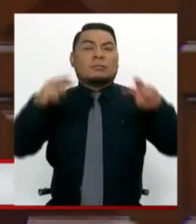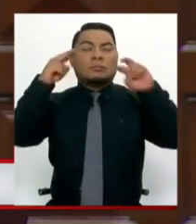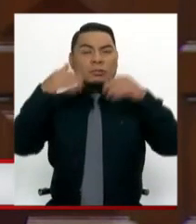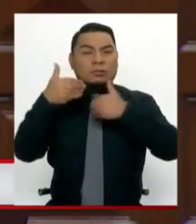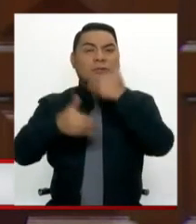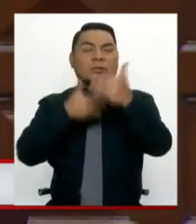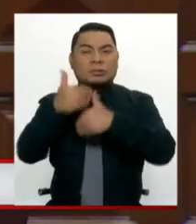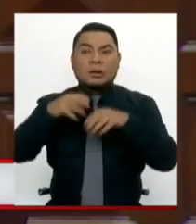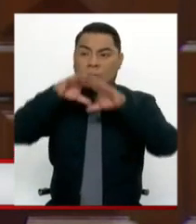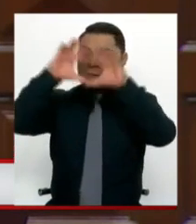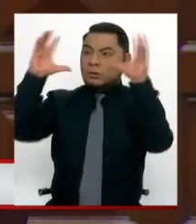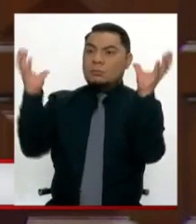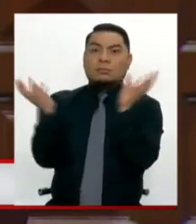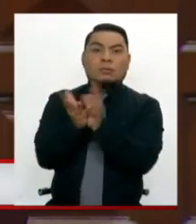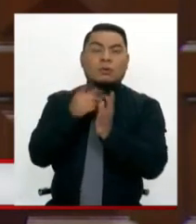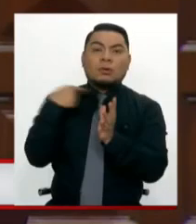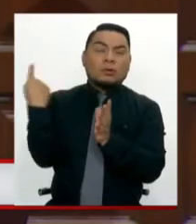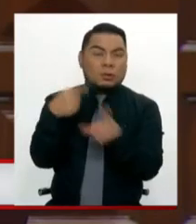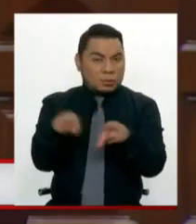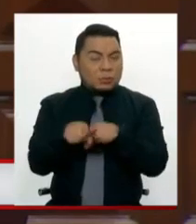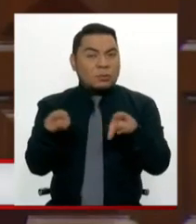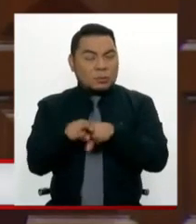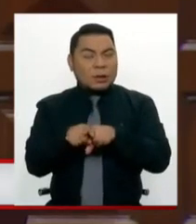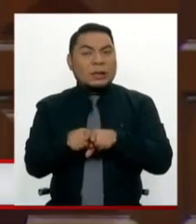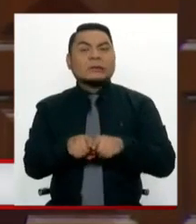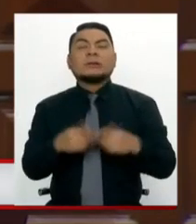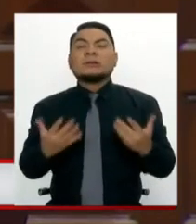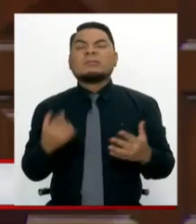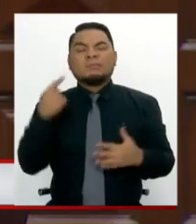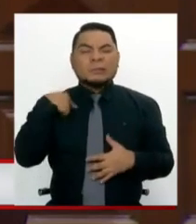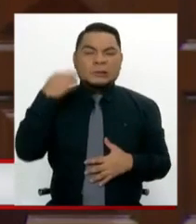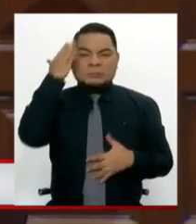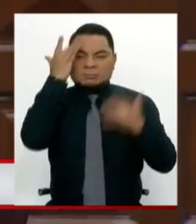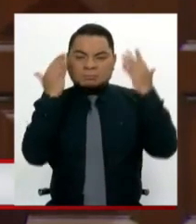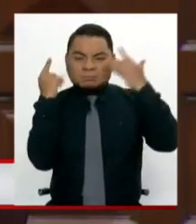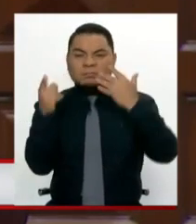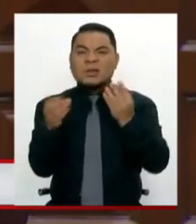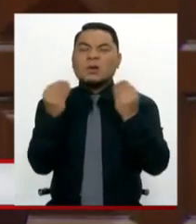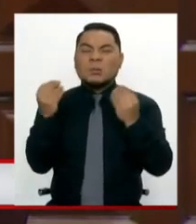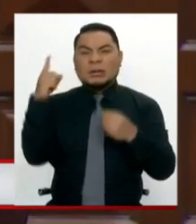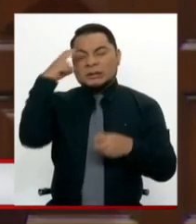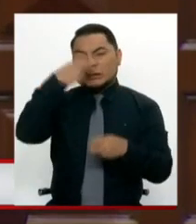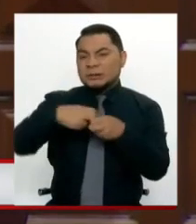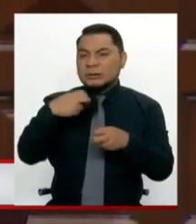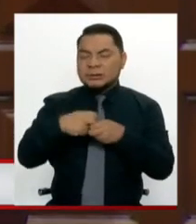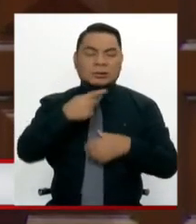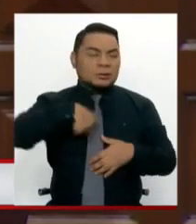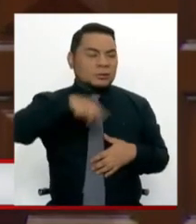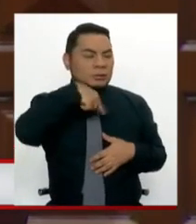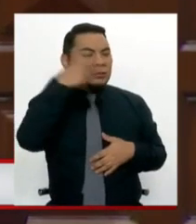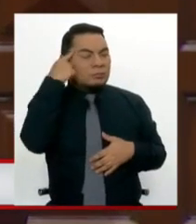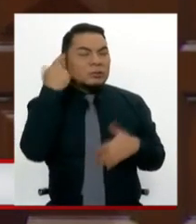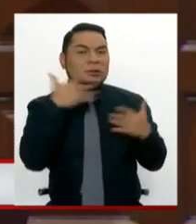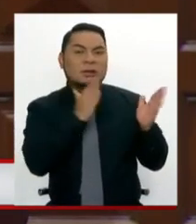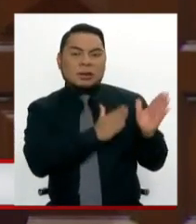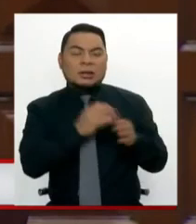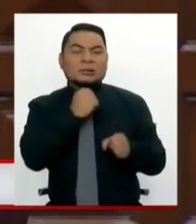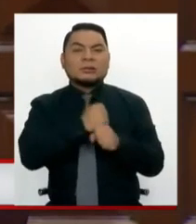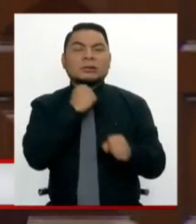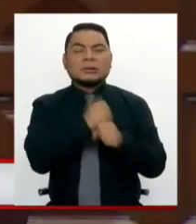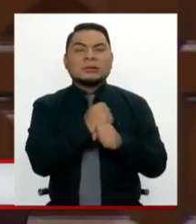impactos incalculables a nivel mundial. Frente a esta coyuntura, se adoptaron diversas medidas fiscales